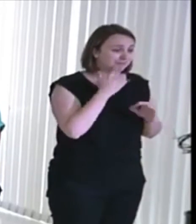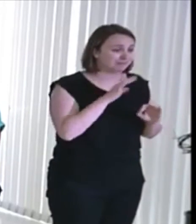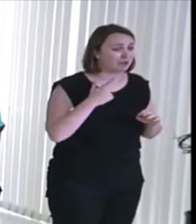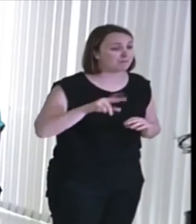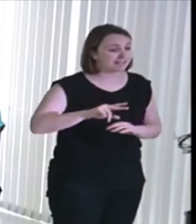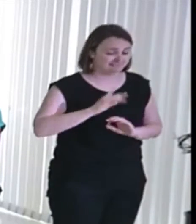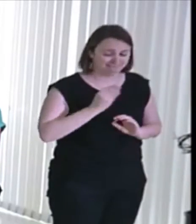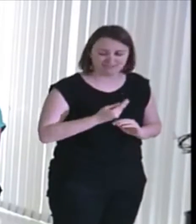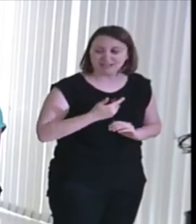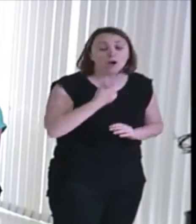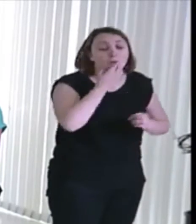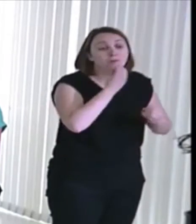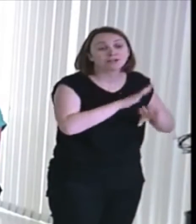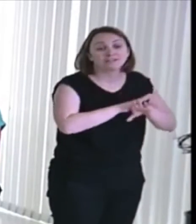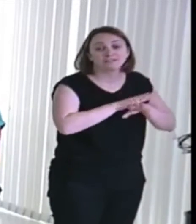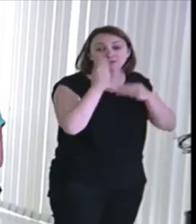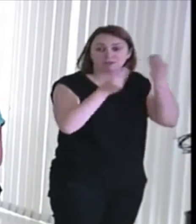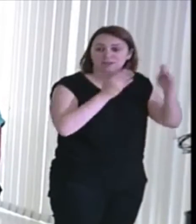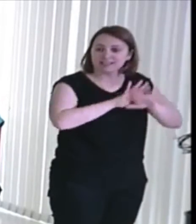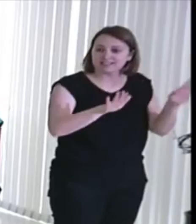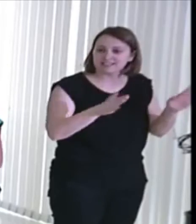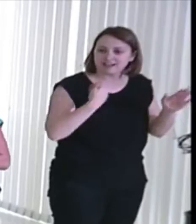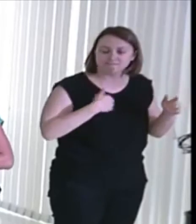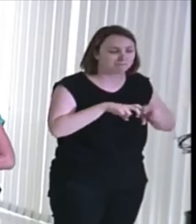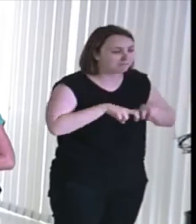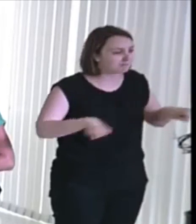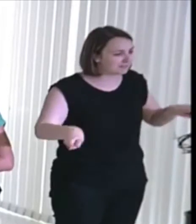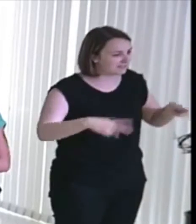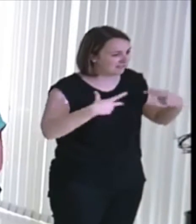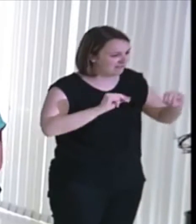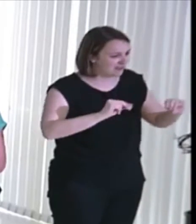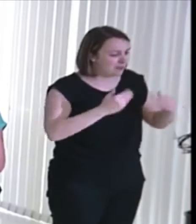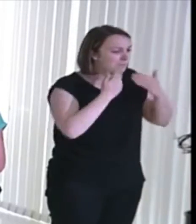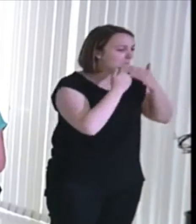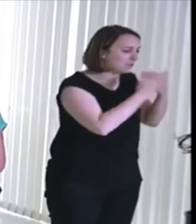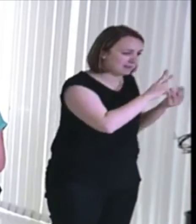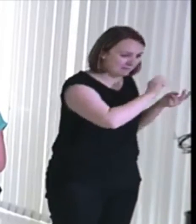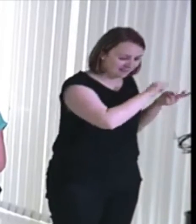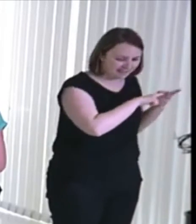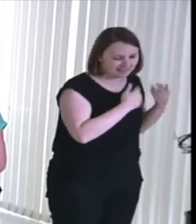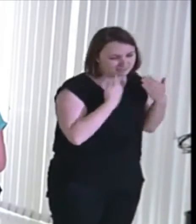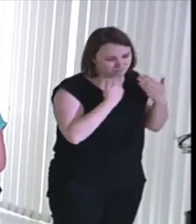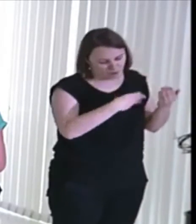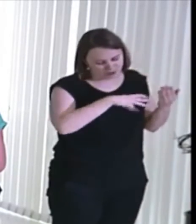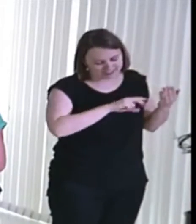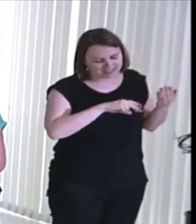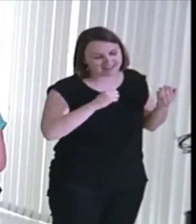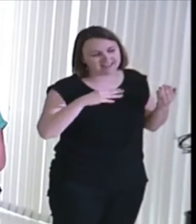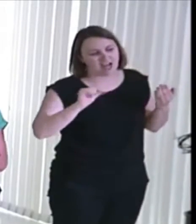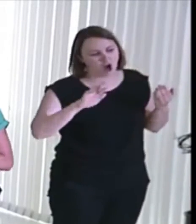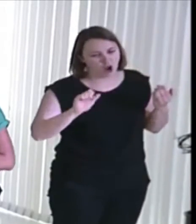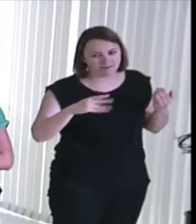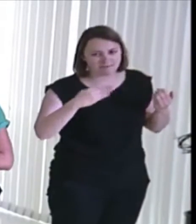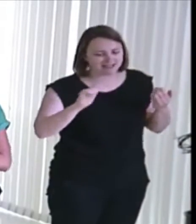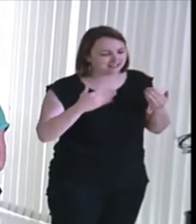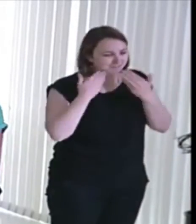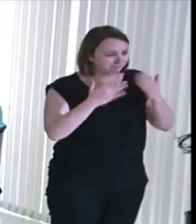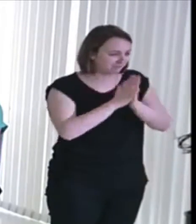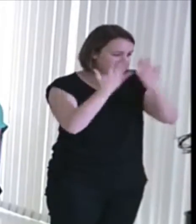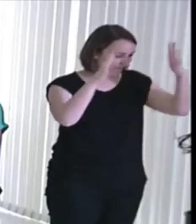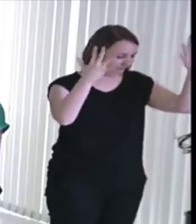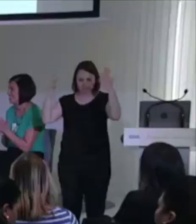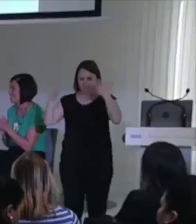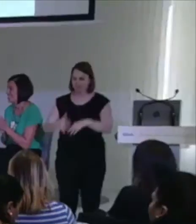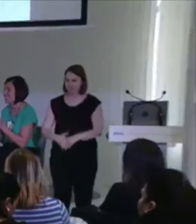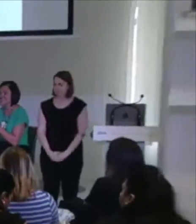Echamos. Yo creo que ya hemos llegado al final de esta mesa. Muchas gracias, Patricia, Beatriz, Mónica, gracias a ti, Carola. También. Gracias a todas por estar.